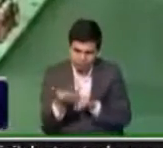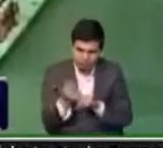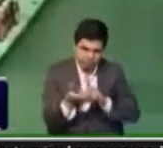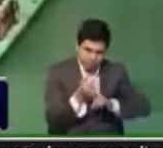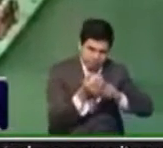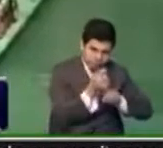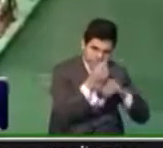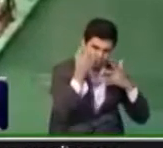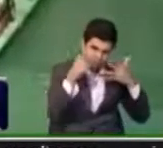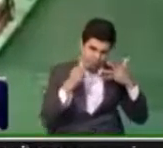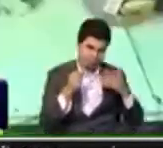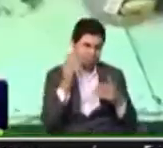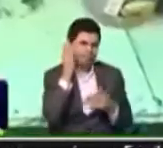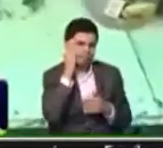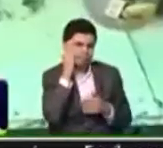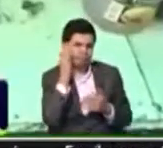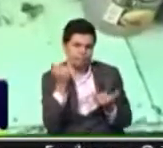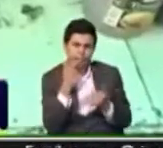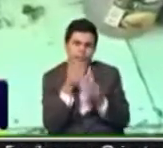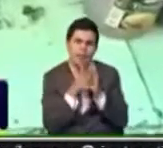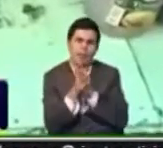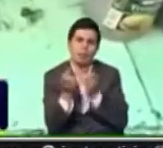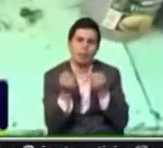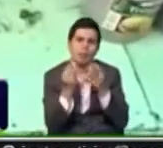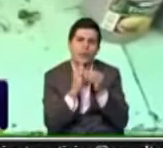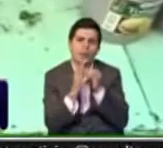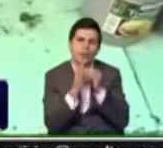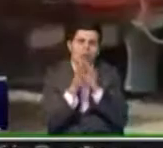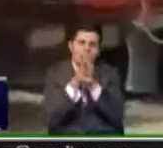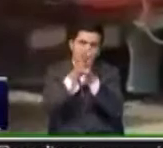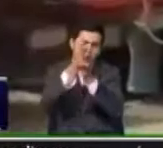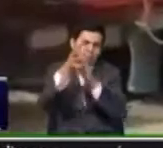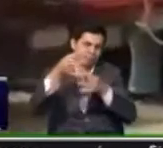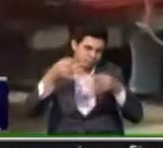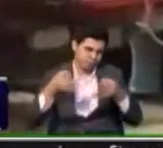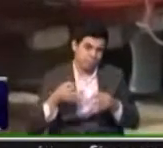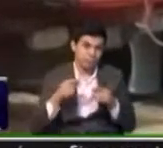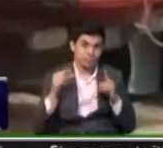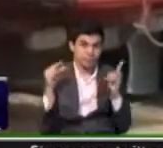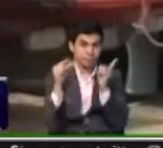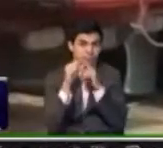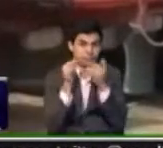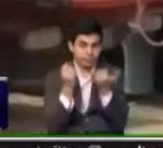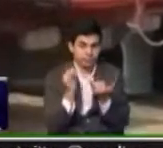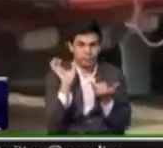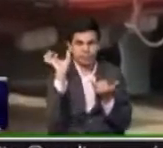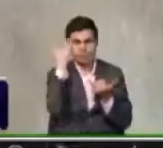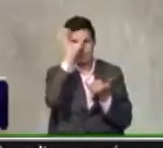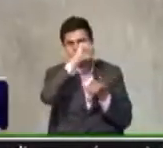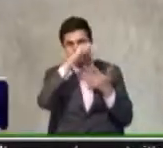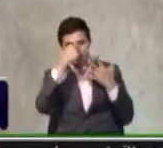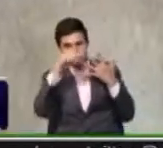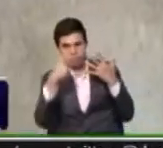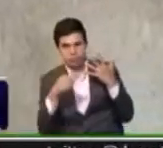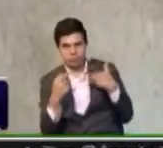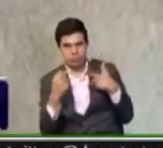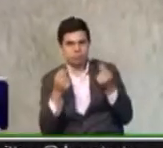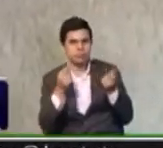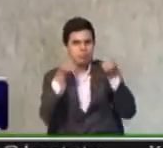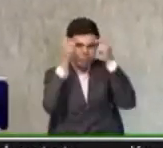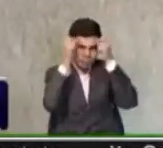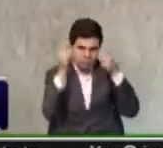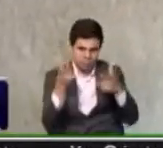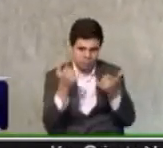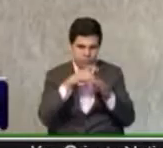Obviamente uno da el dato de los valores de aprehensiones, pero esto es un punto que genera una maquinaria estatal totalmente